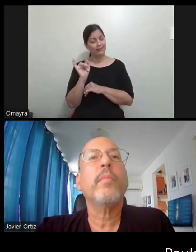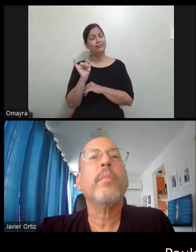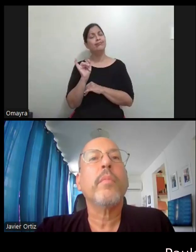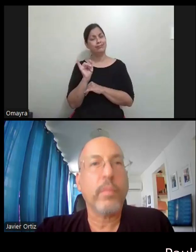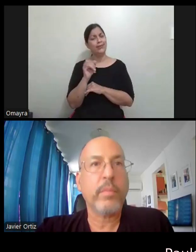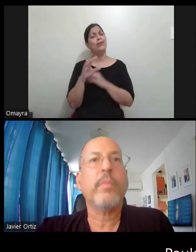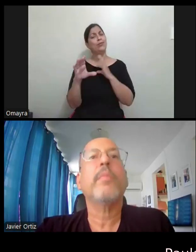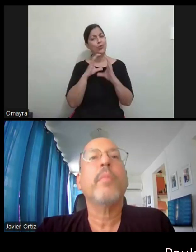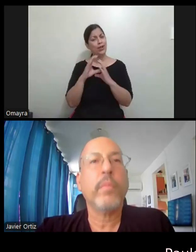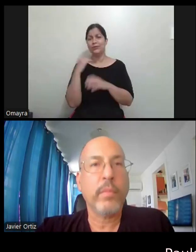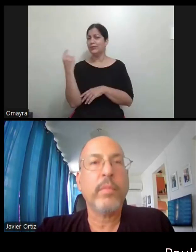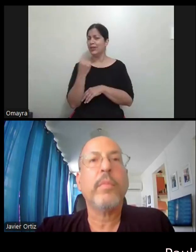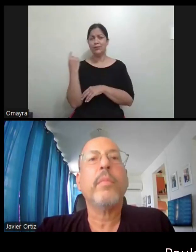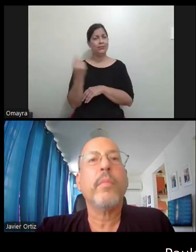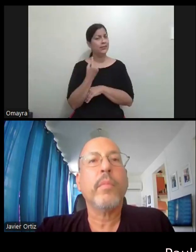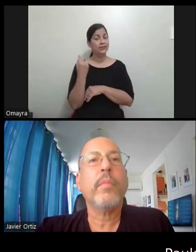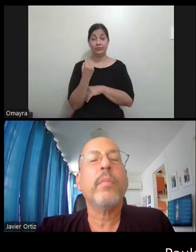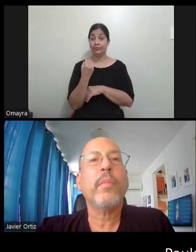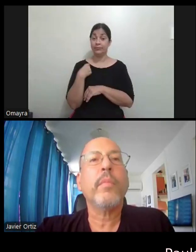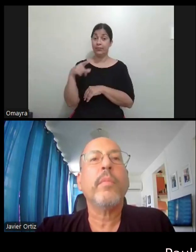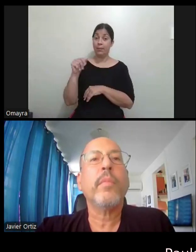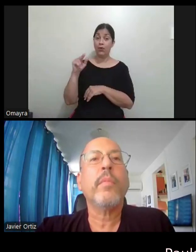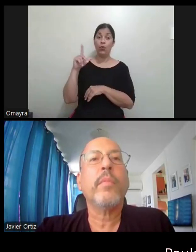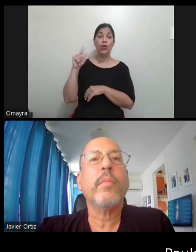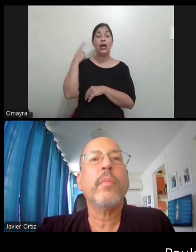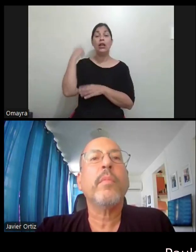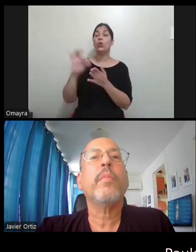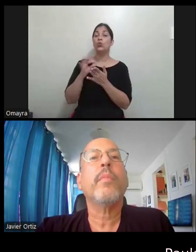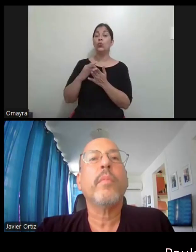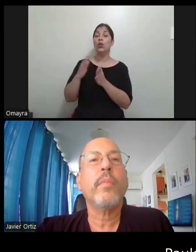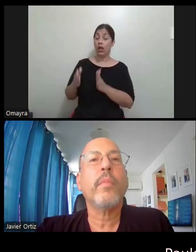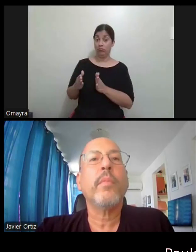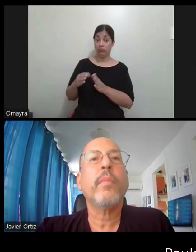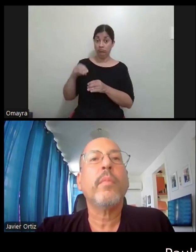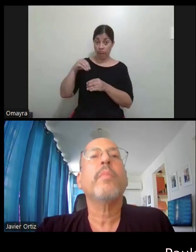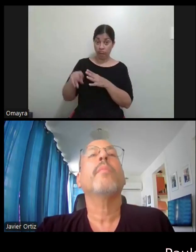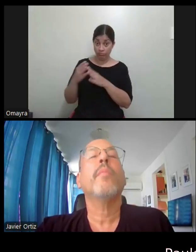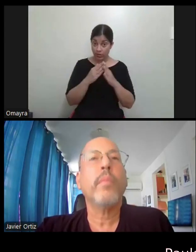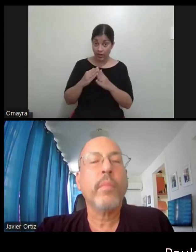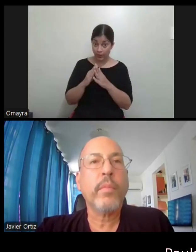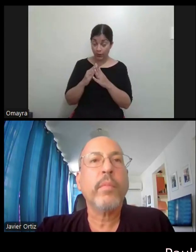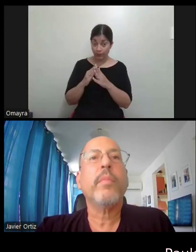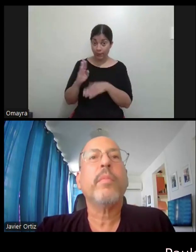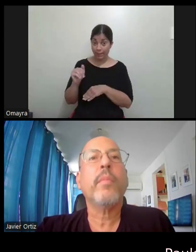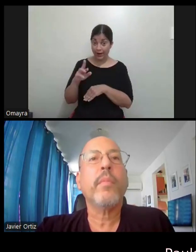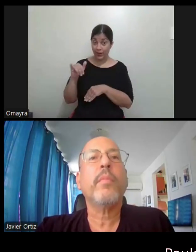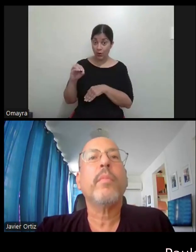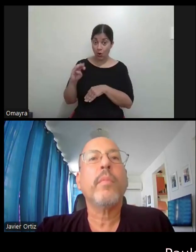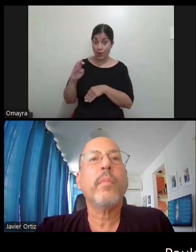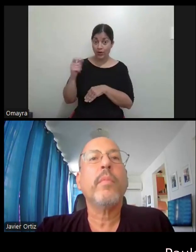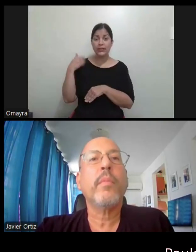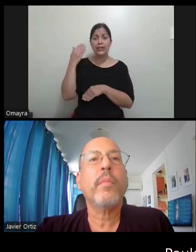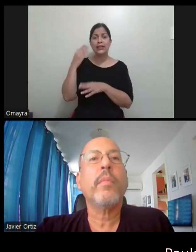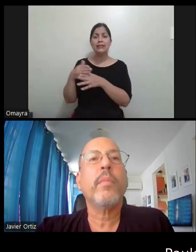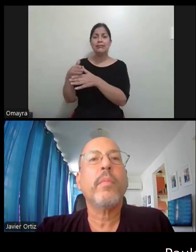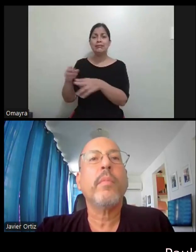O sea, no había todo el tiempo. Y Paula era la costurera del barrio. Barrio Obrero tiene sectores y ella era la de la calle